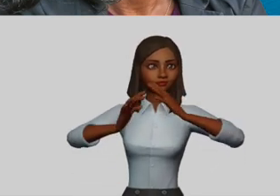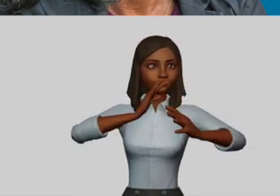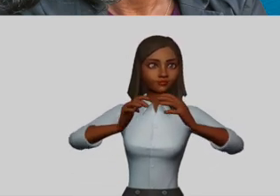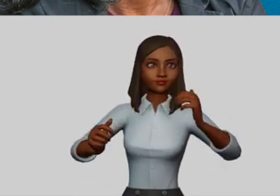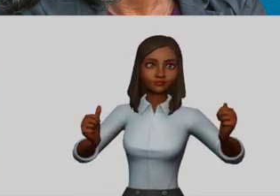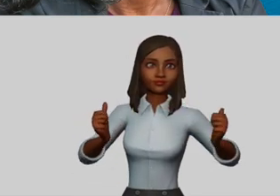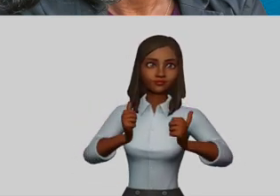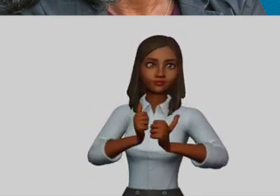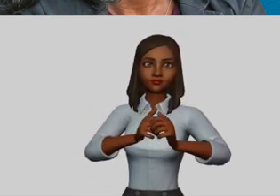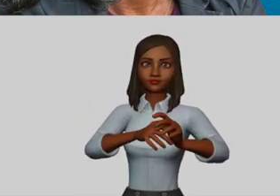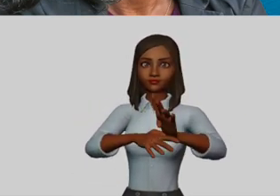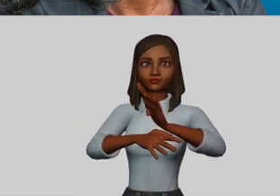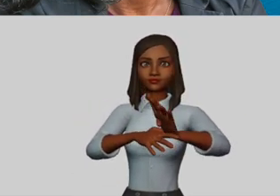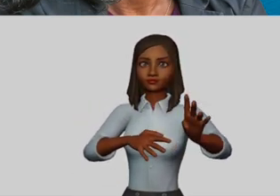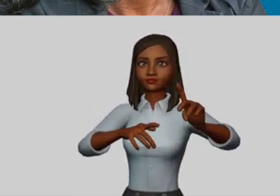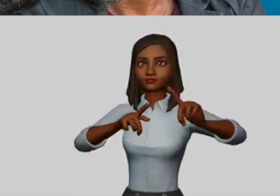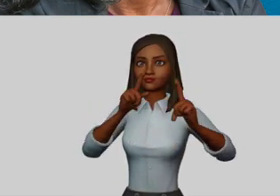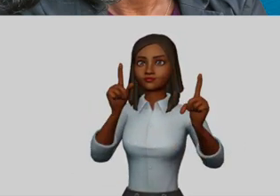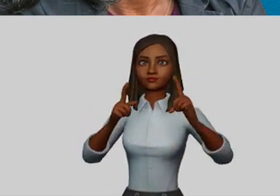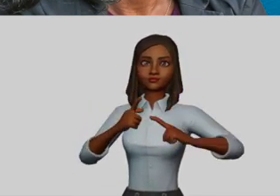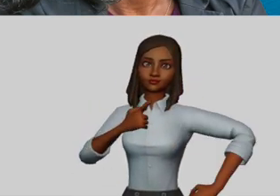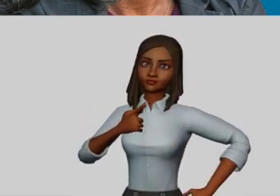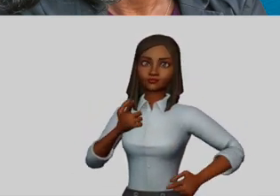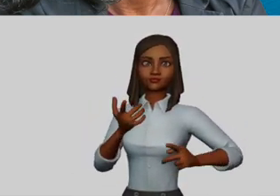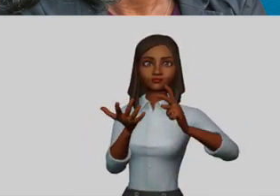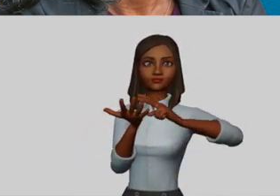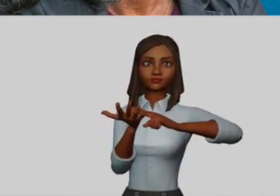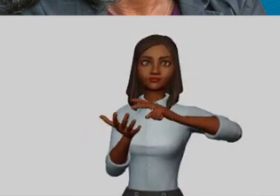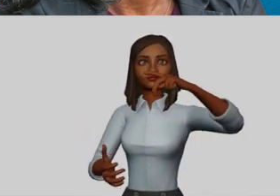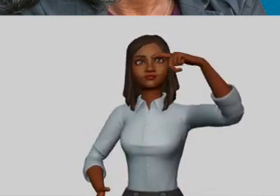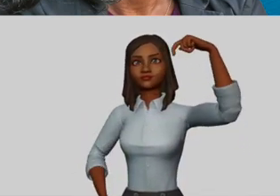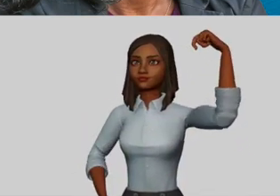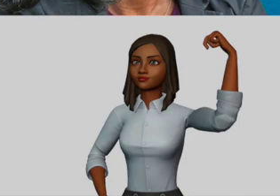este es el espacio para anunciarlo. Lo guardamos, el episodio.